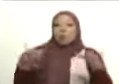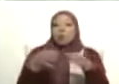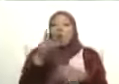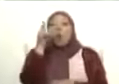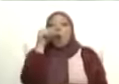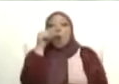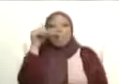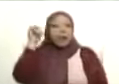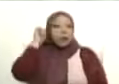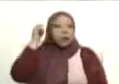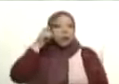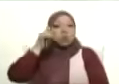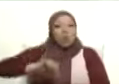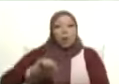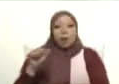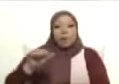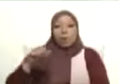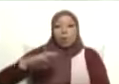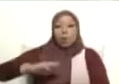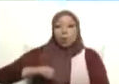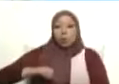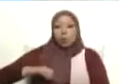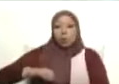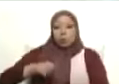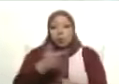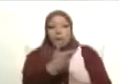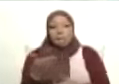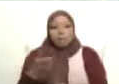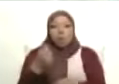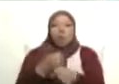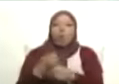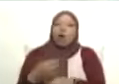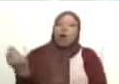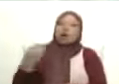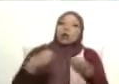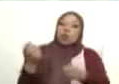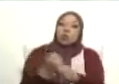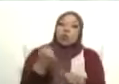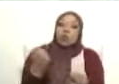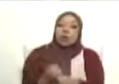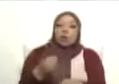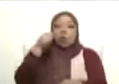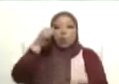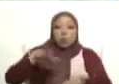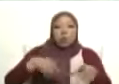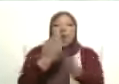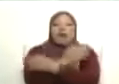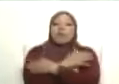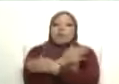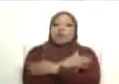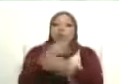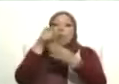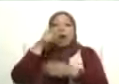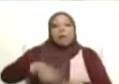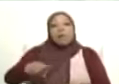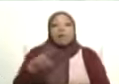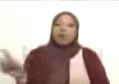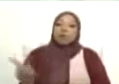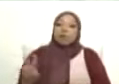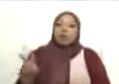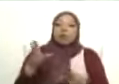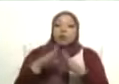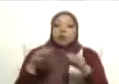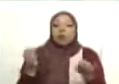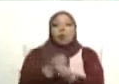hombres de los cuerpos de seguridad ciudadana se sumaron a este gran despliegue. Han felicitado al pueblo venezolano por